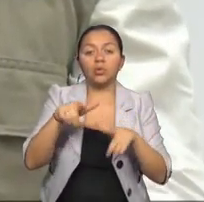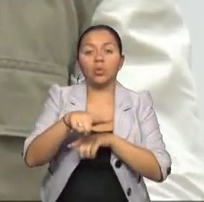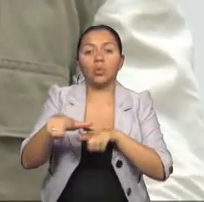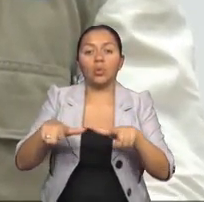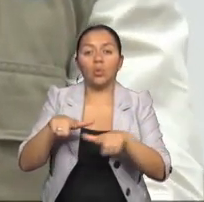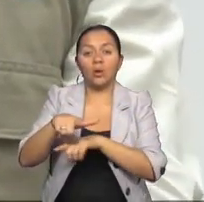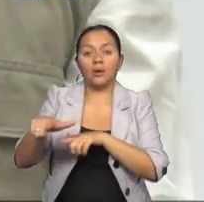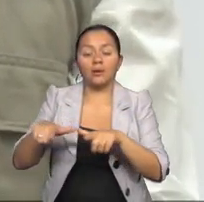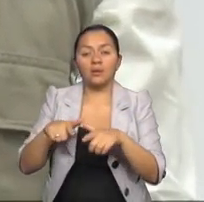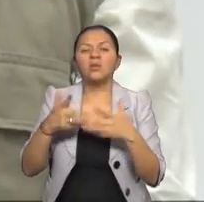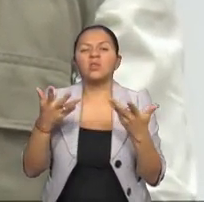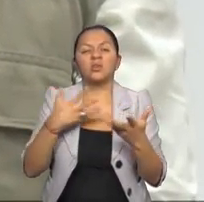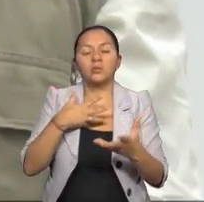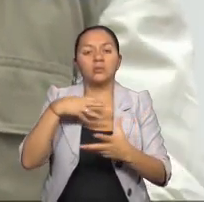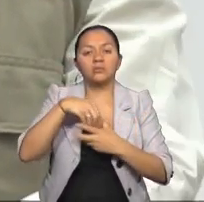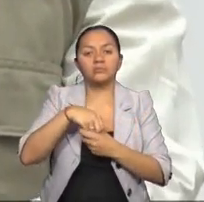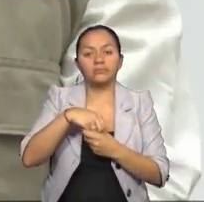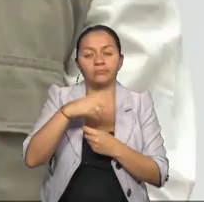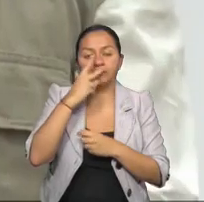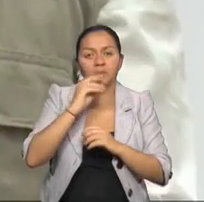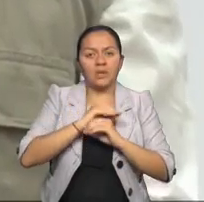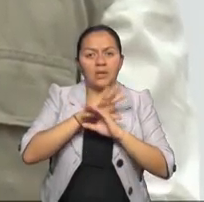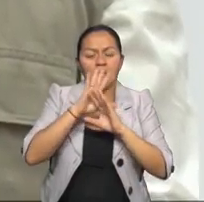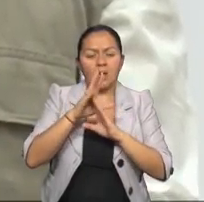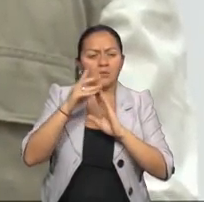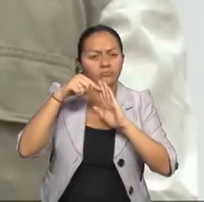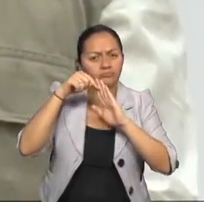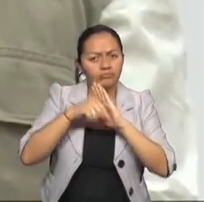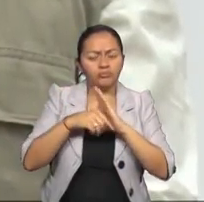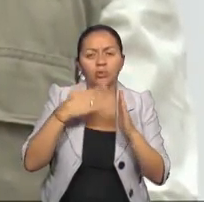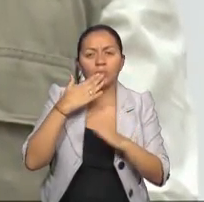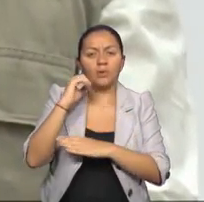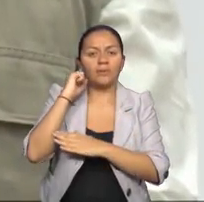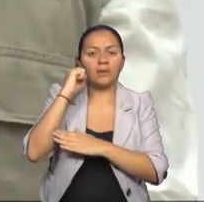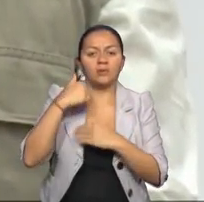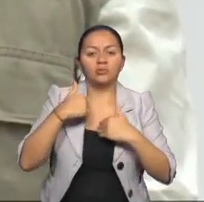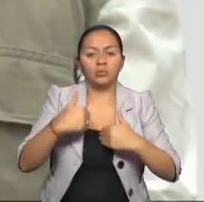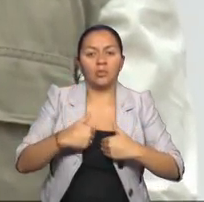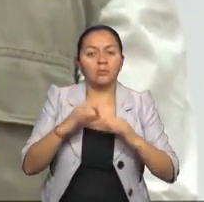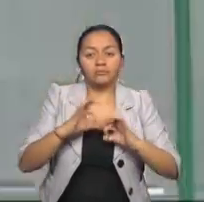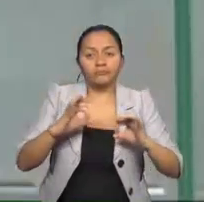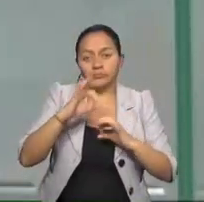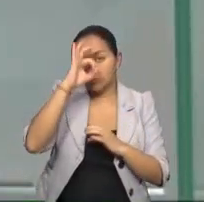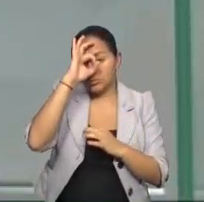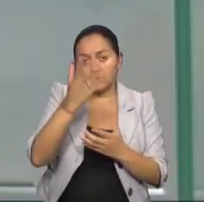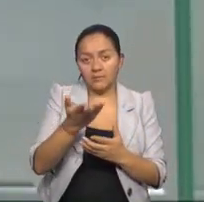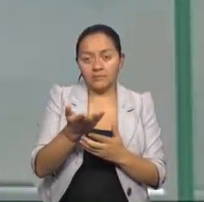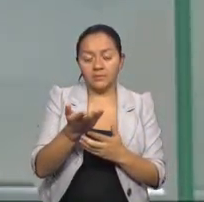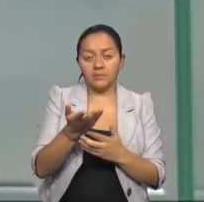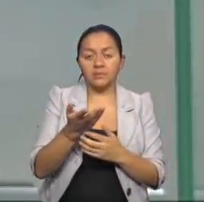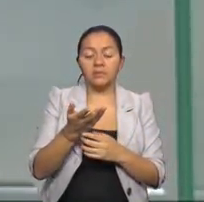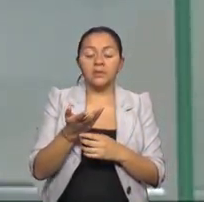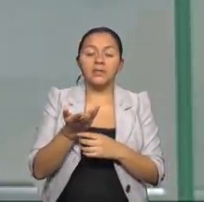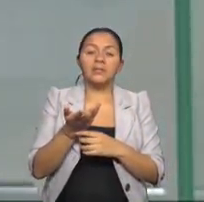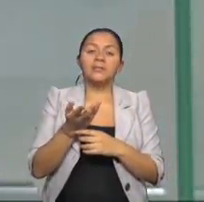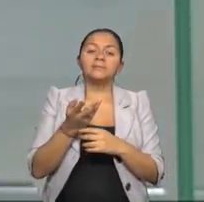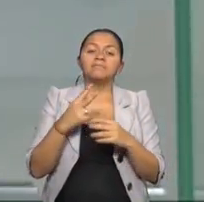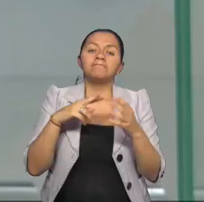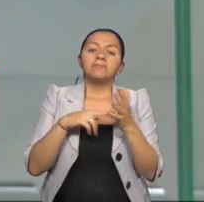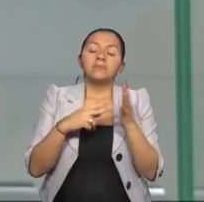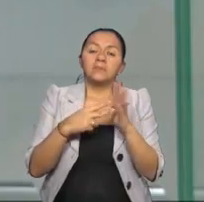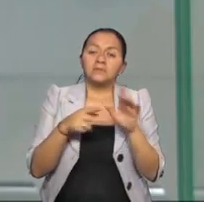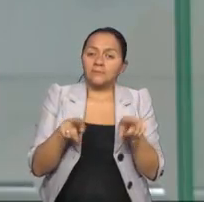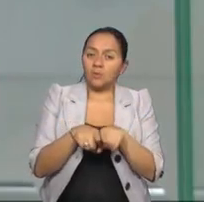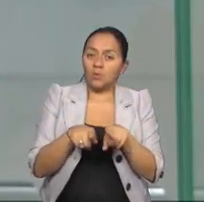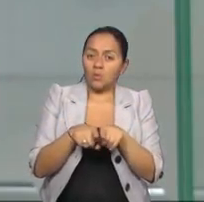obedece a un desconocimiento profundo de los derechos humanos o sea que una práctica podríamos decir que somos un